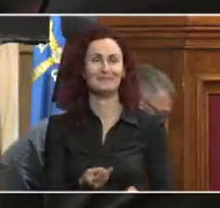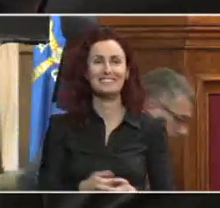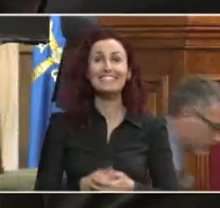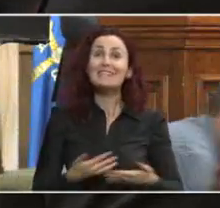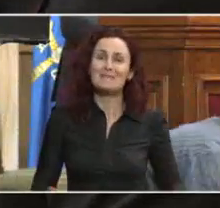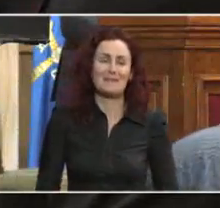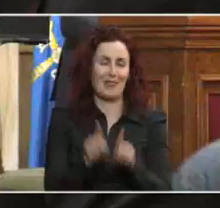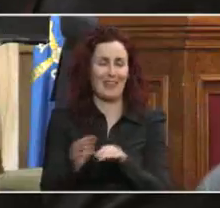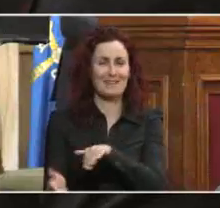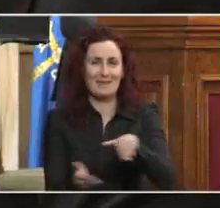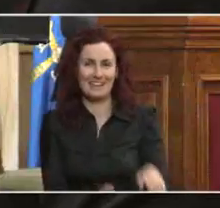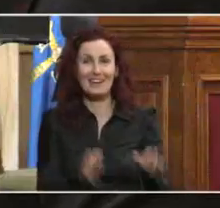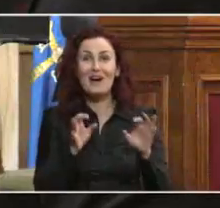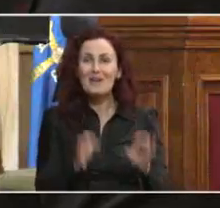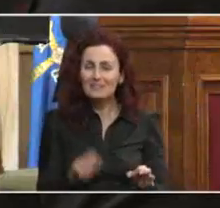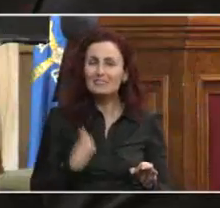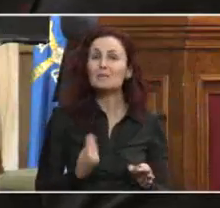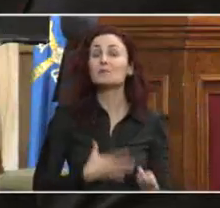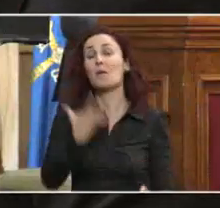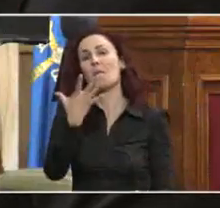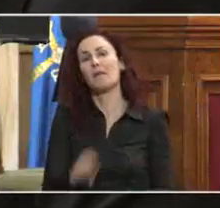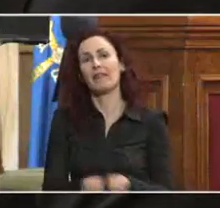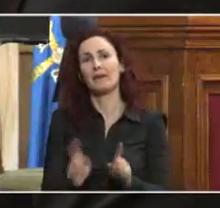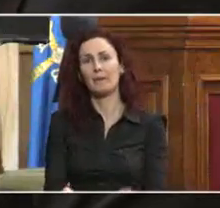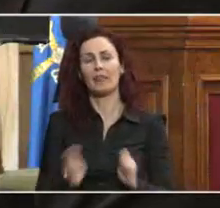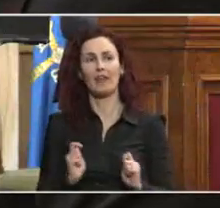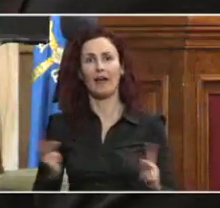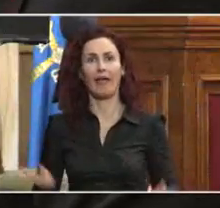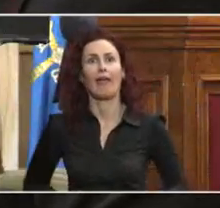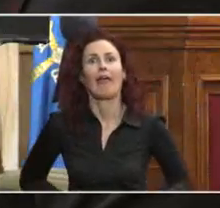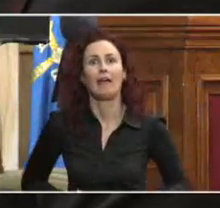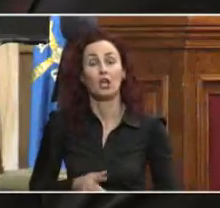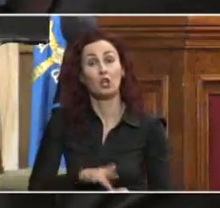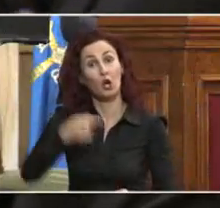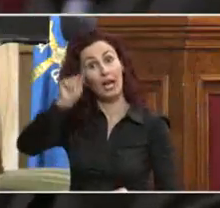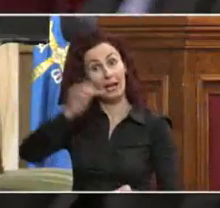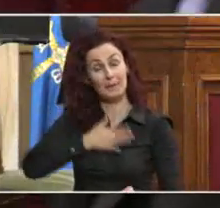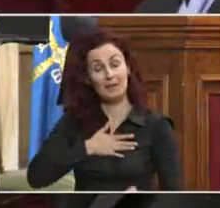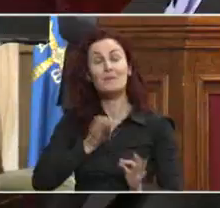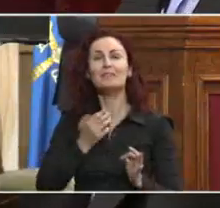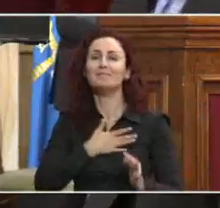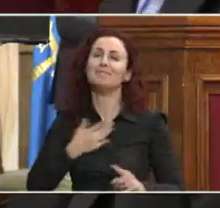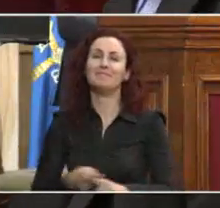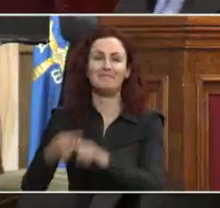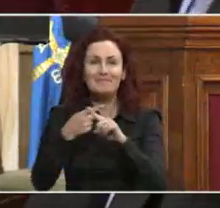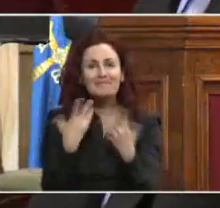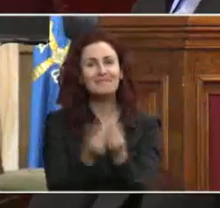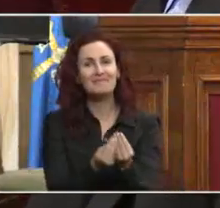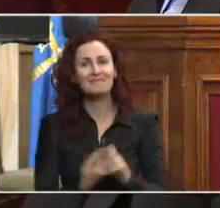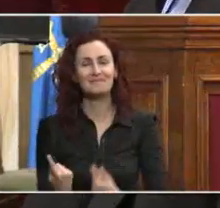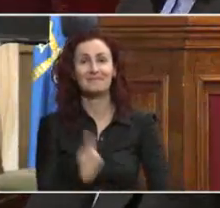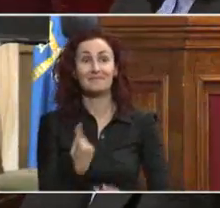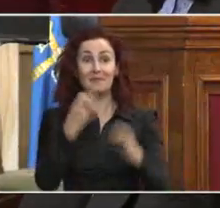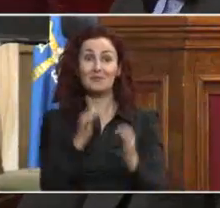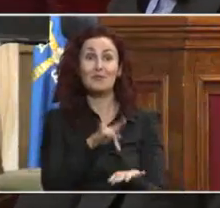En cualquier caso, y aunque os haya podido decepcionar ese detalle, quiero agradecer que compartáis con nosotros y en nuestra